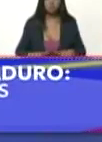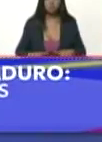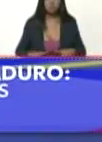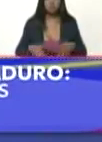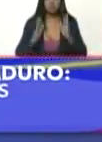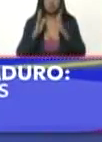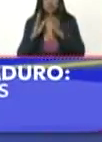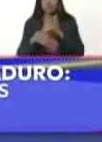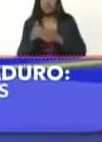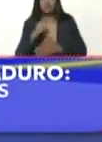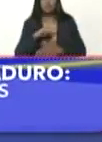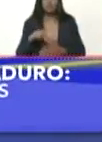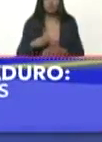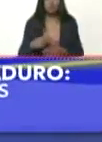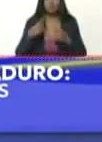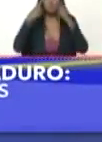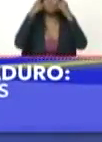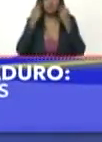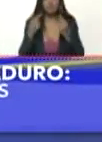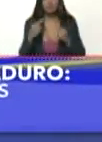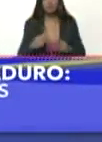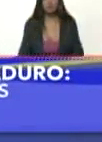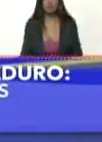académicos, pedagógicos, educativos,